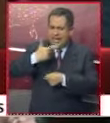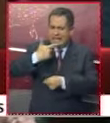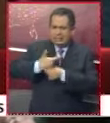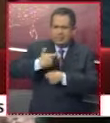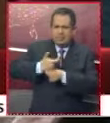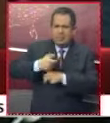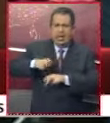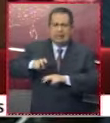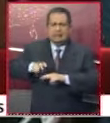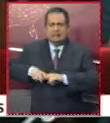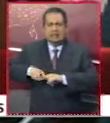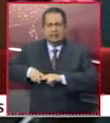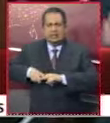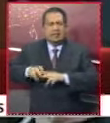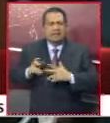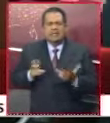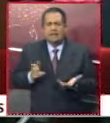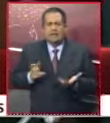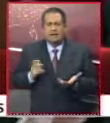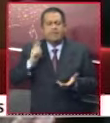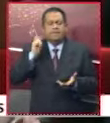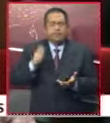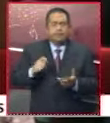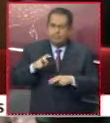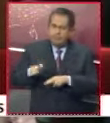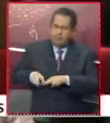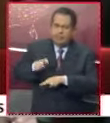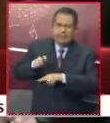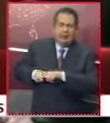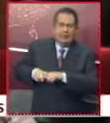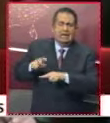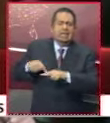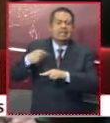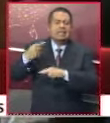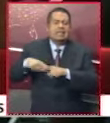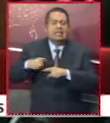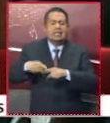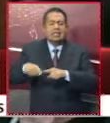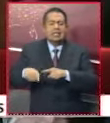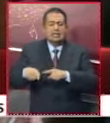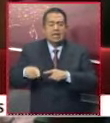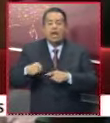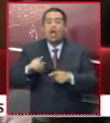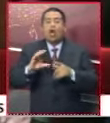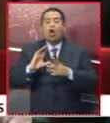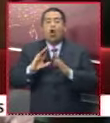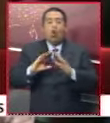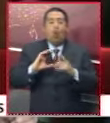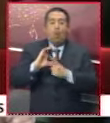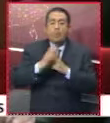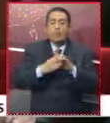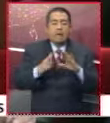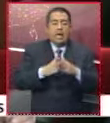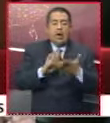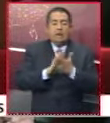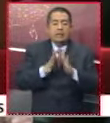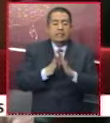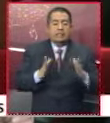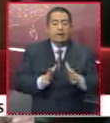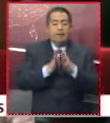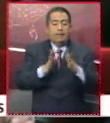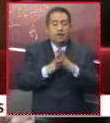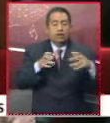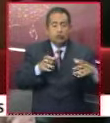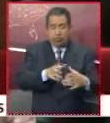es decir, la silla que en el sistema estará ocupada por el Comité de Participación Ciudadana, en